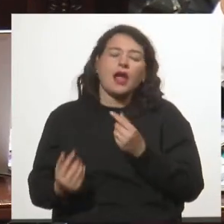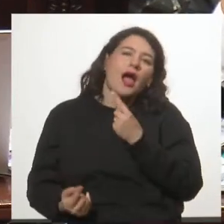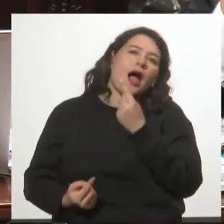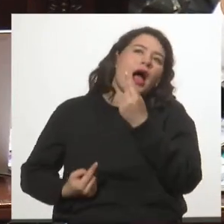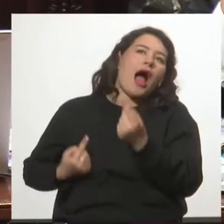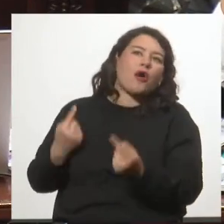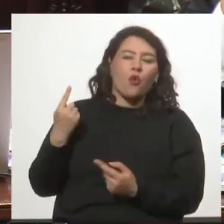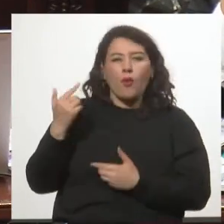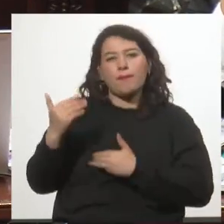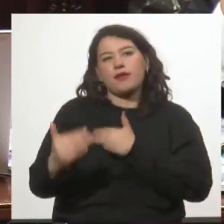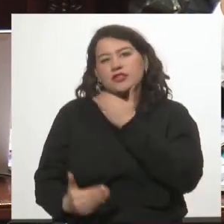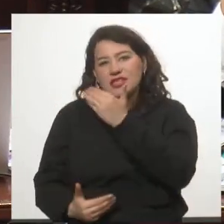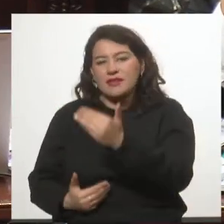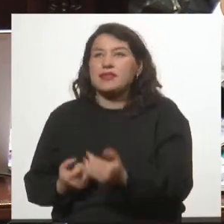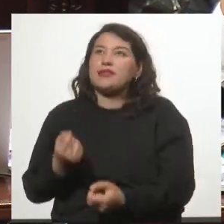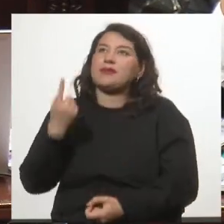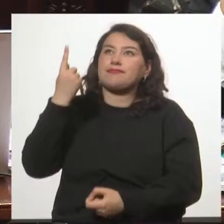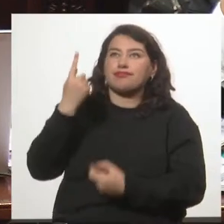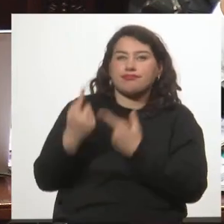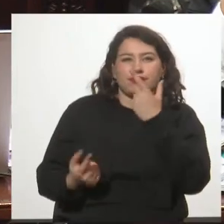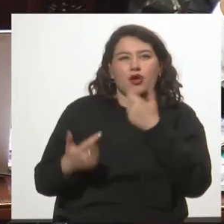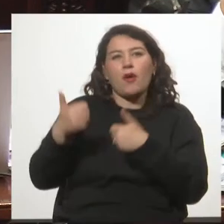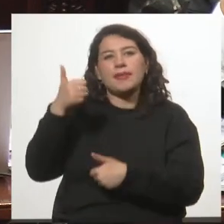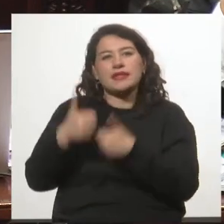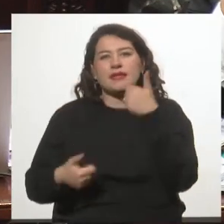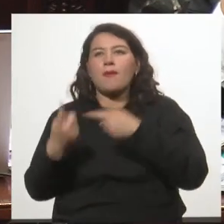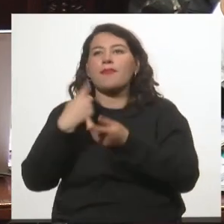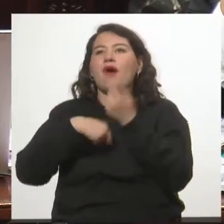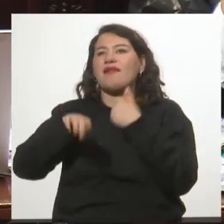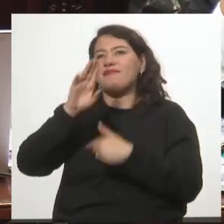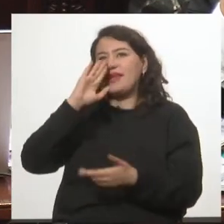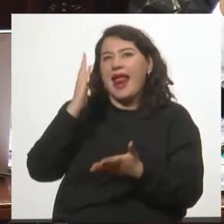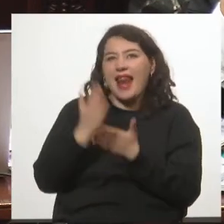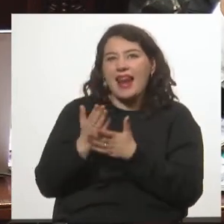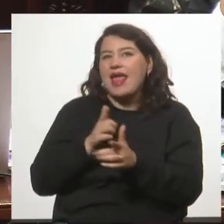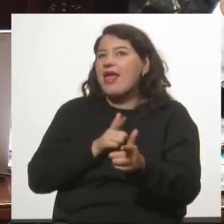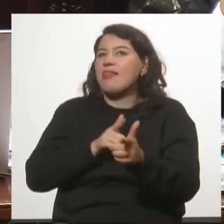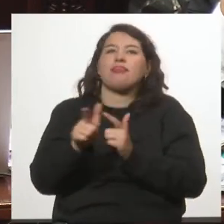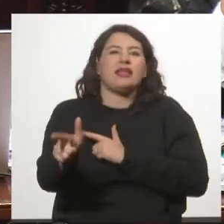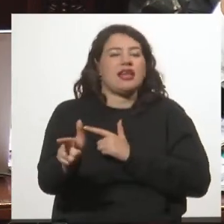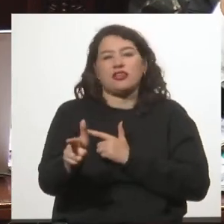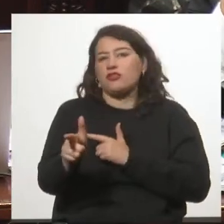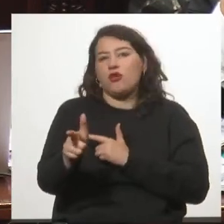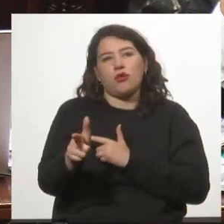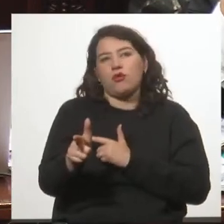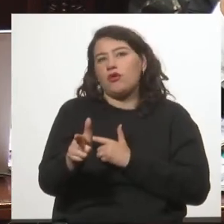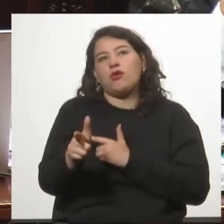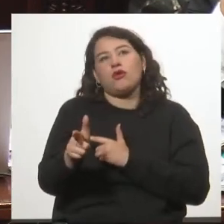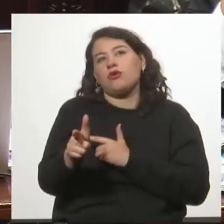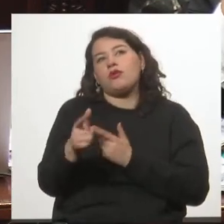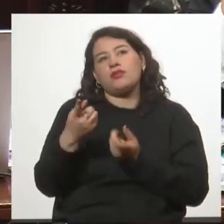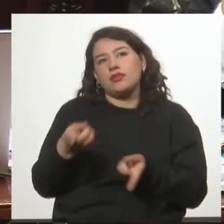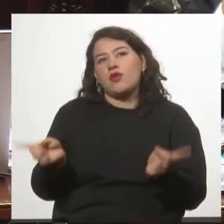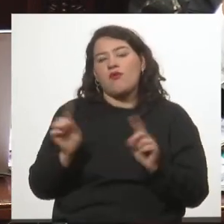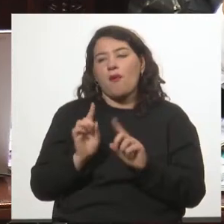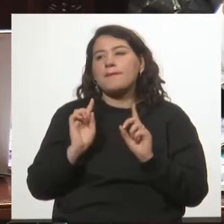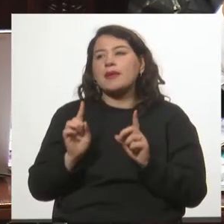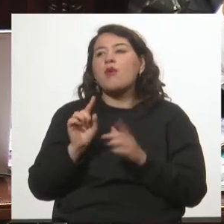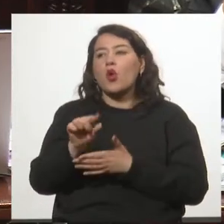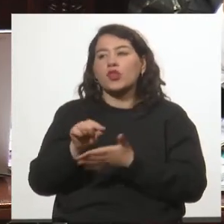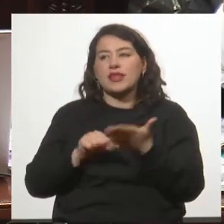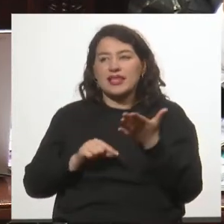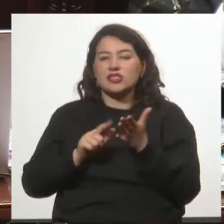tipo de procedimiento competitivo pero que finalmente devino una adjudicación por devuelta contratación